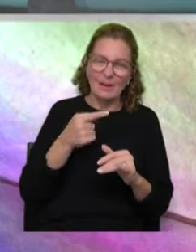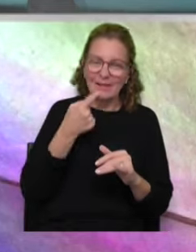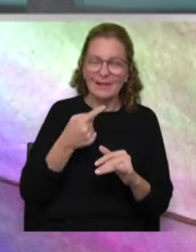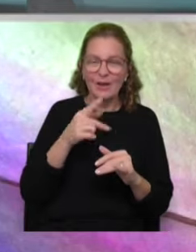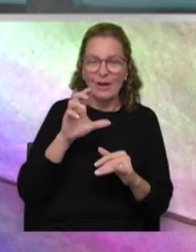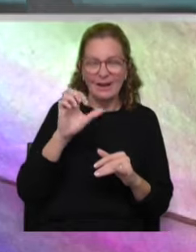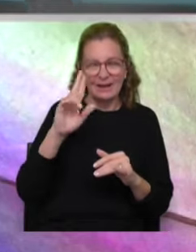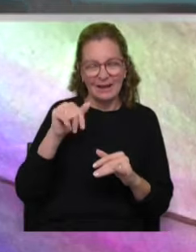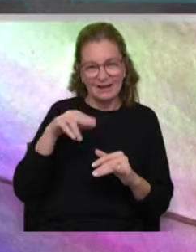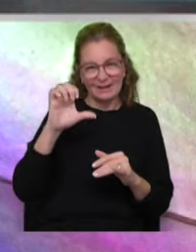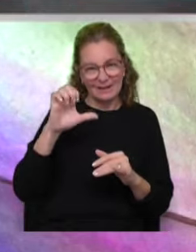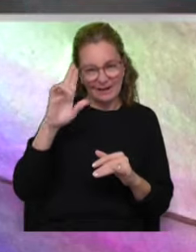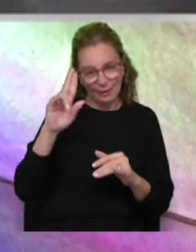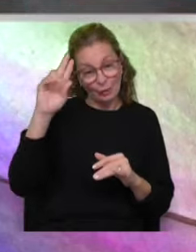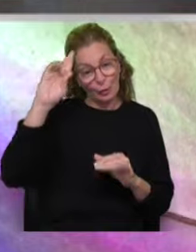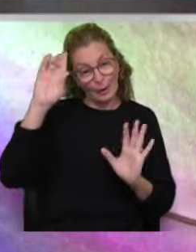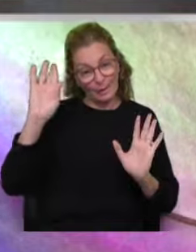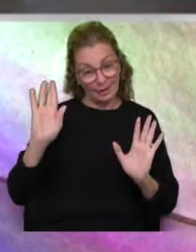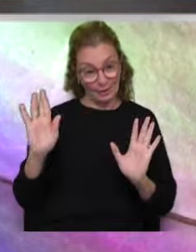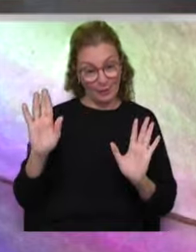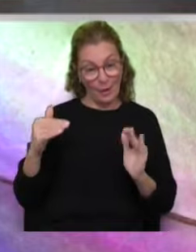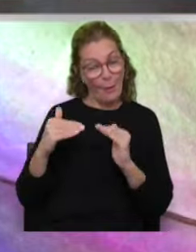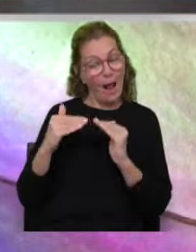Con todo respeto. Mucho indie. A Lerner, ¿no?